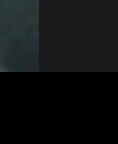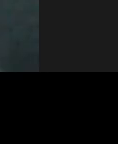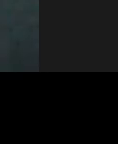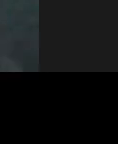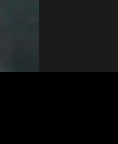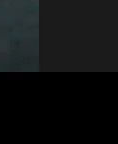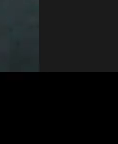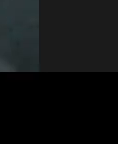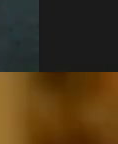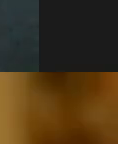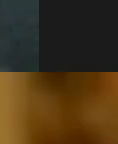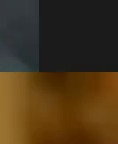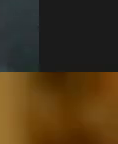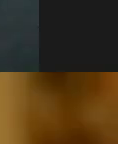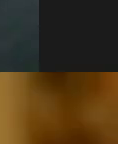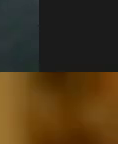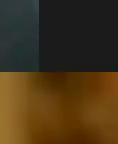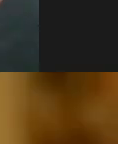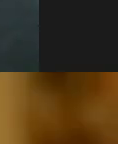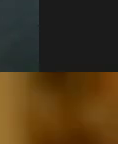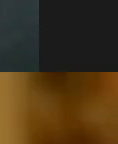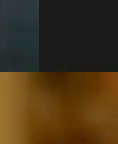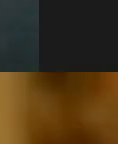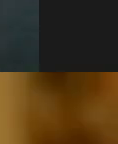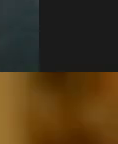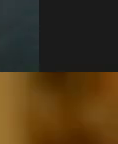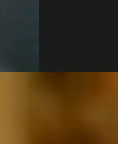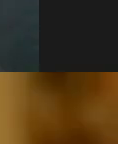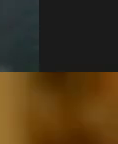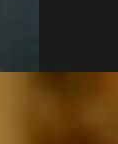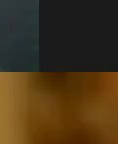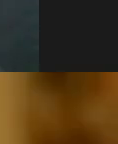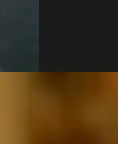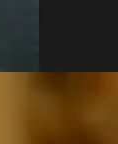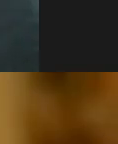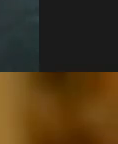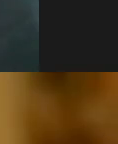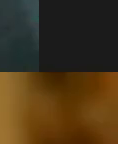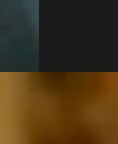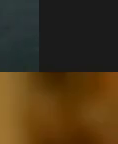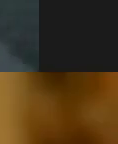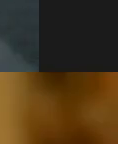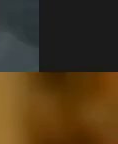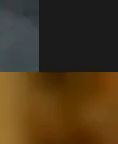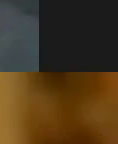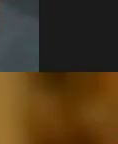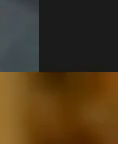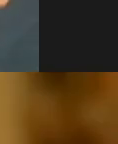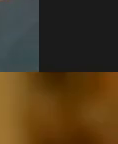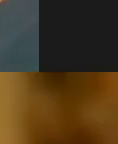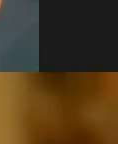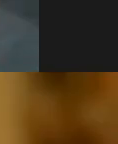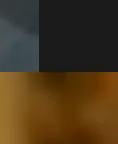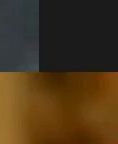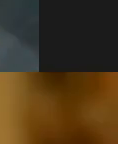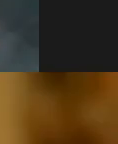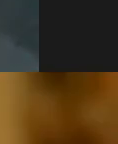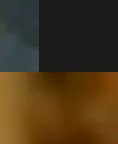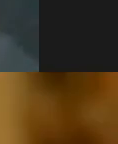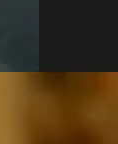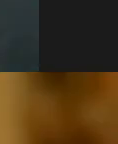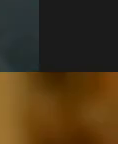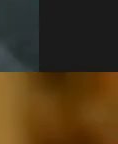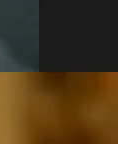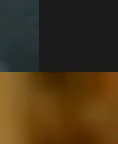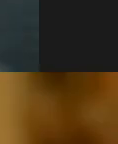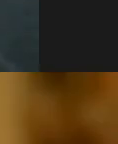Promoción y Educación para la Salud por la Escuela Nacional de Sanidad. Es profesora titular en el Departamento de Cirugía, Ciencias Médicas y Sociales de la